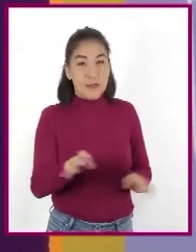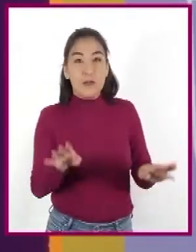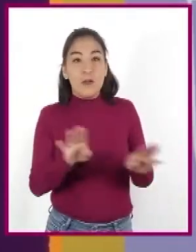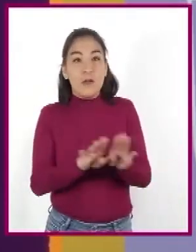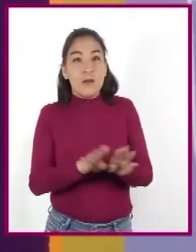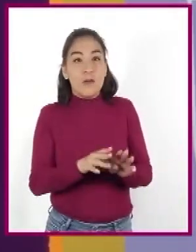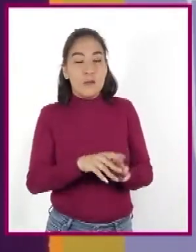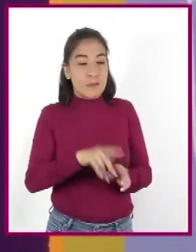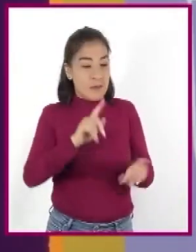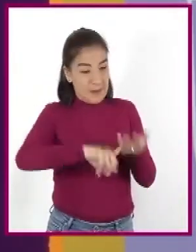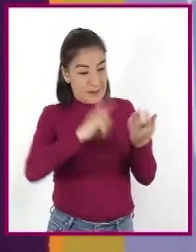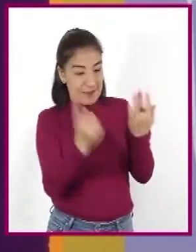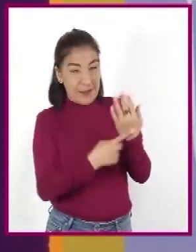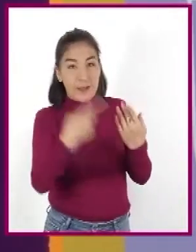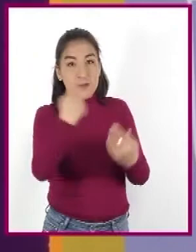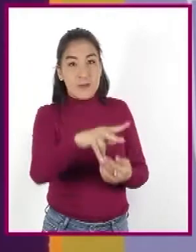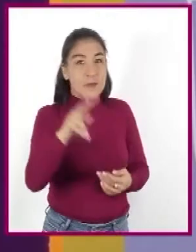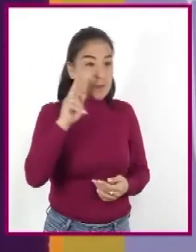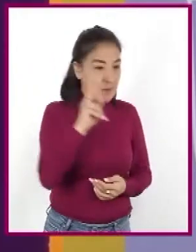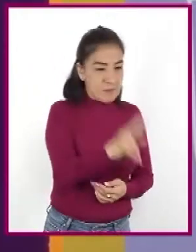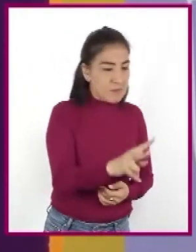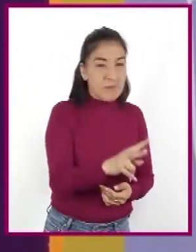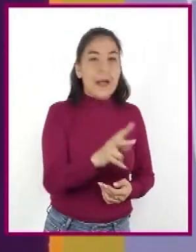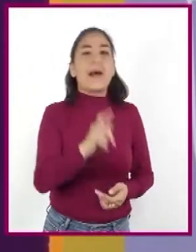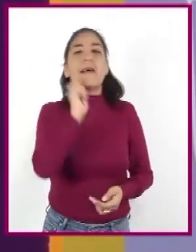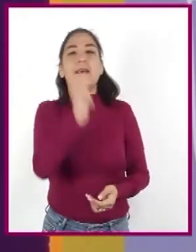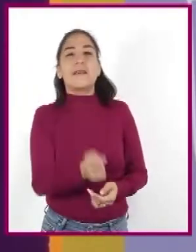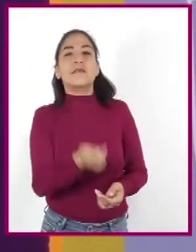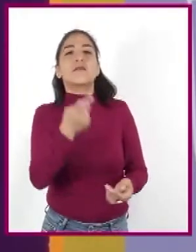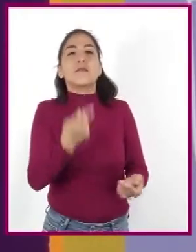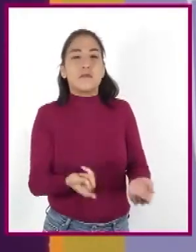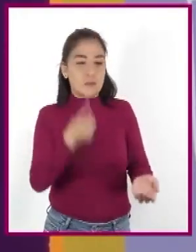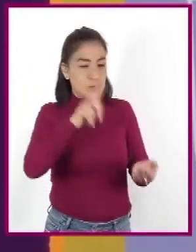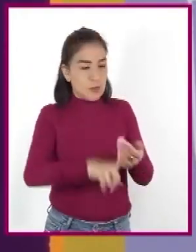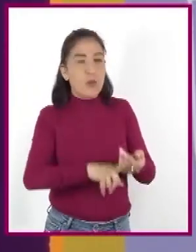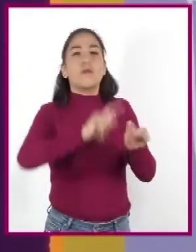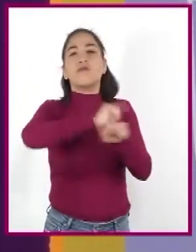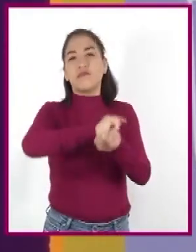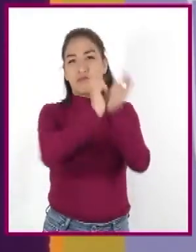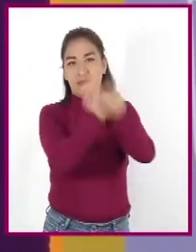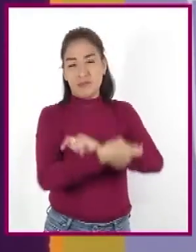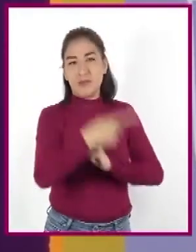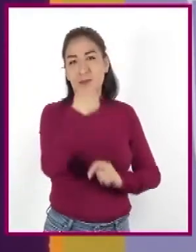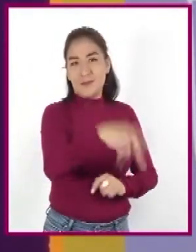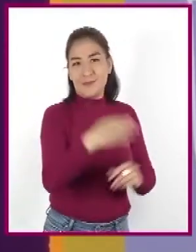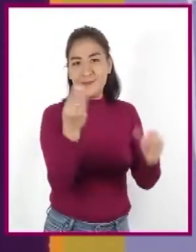en la parte visible, sino que son reflejo de un cambio o transformación interna.